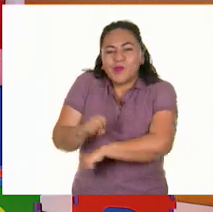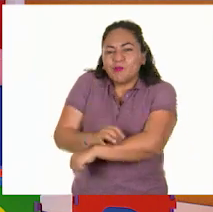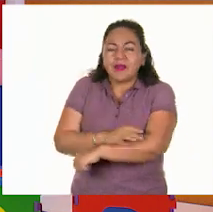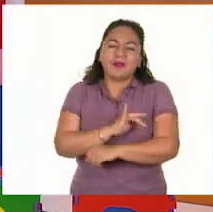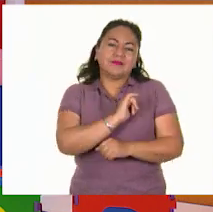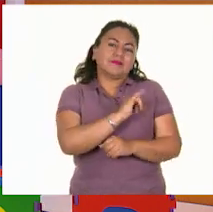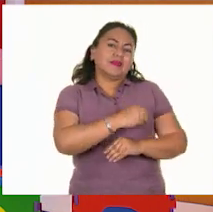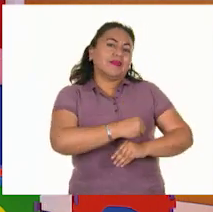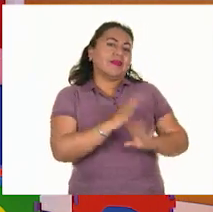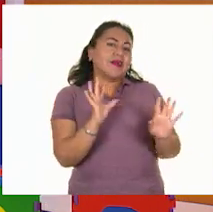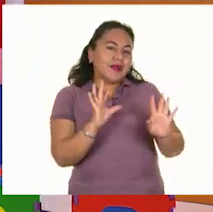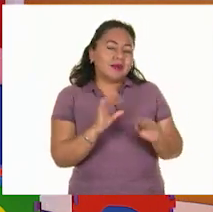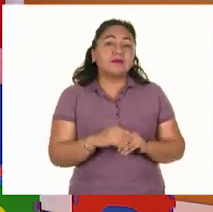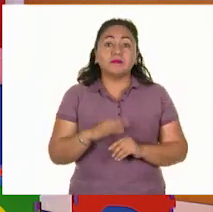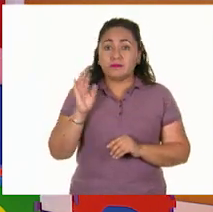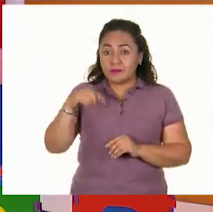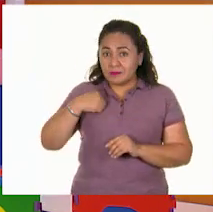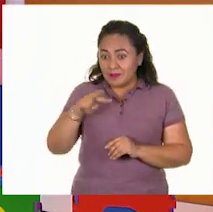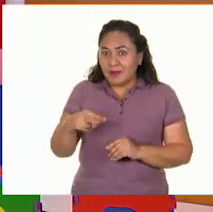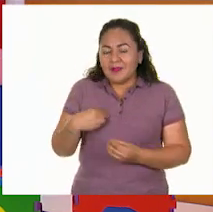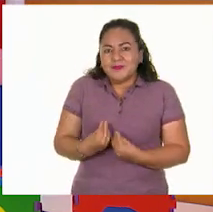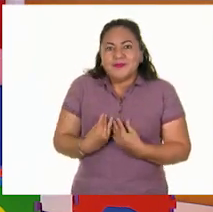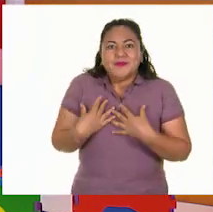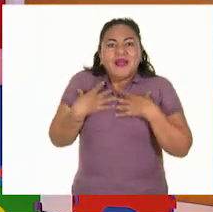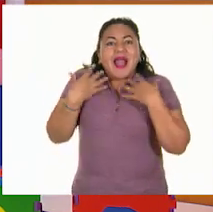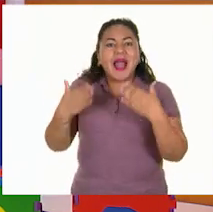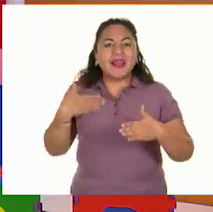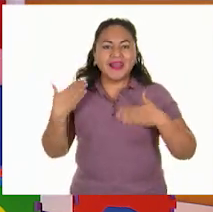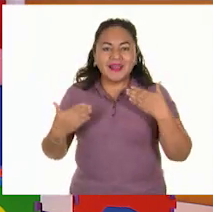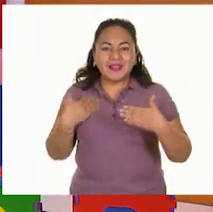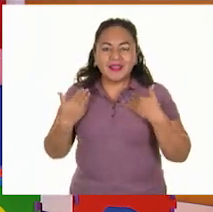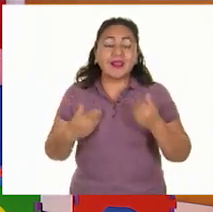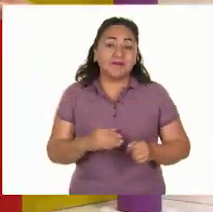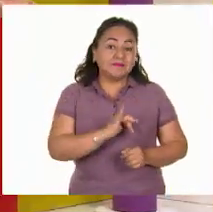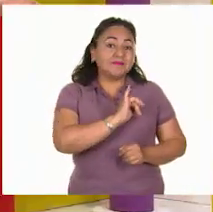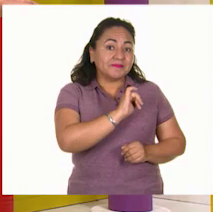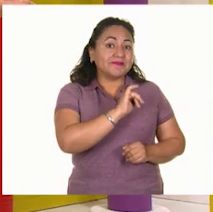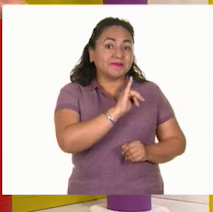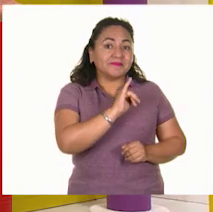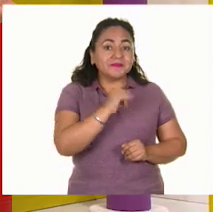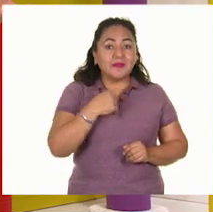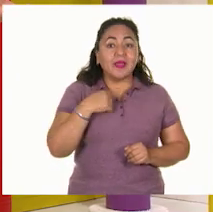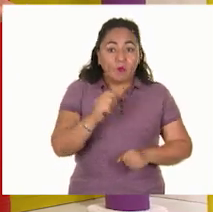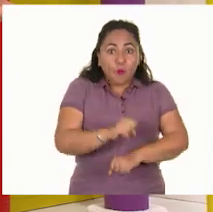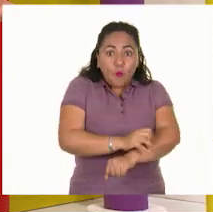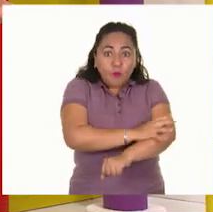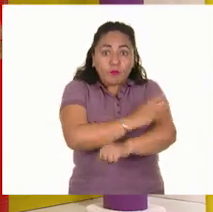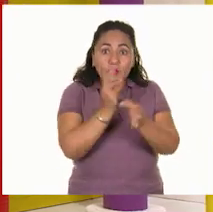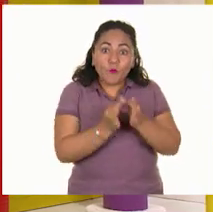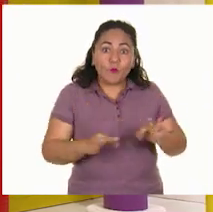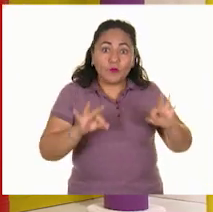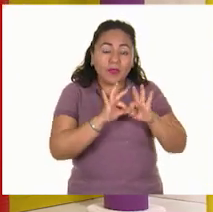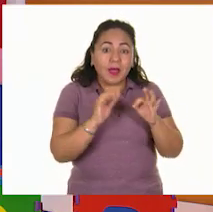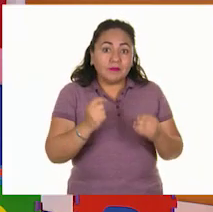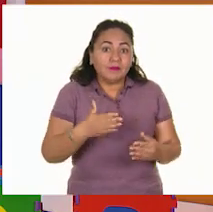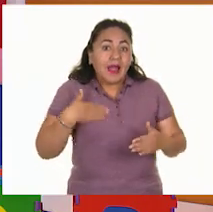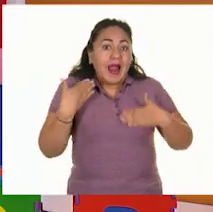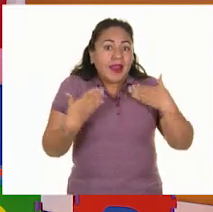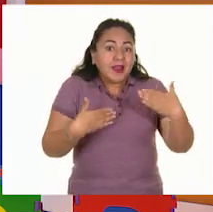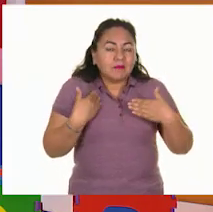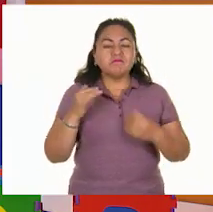no. Y fíjate que esta me dio mucha alegría. Pues sí, que es una emoción muy importante, ¿verdad? Es una emoción